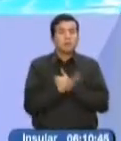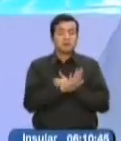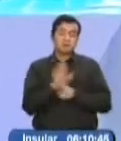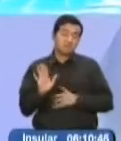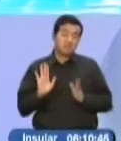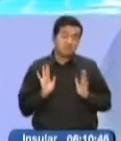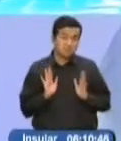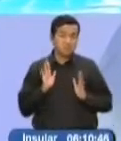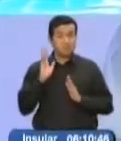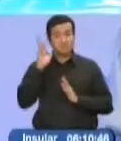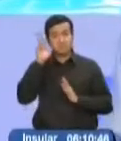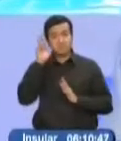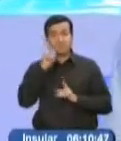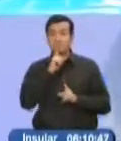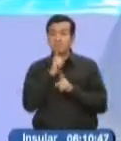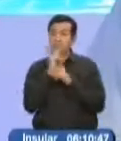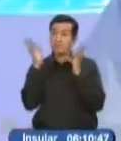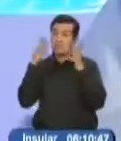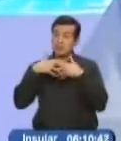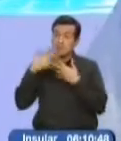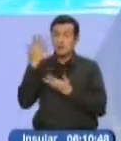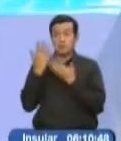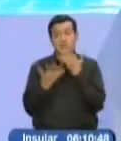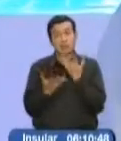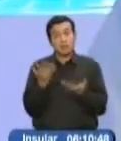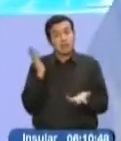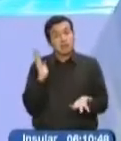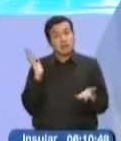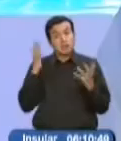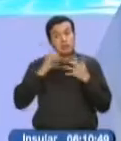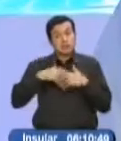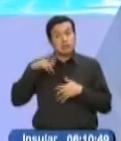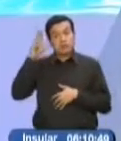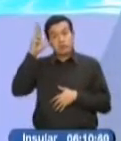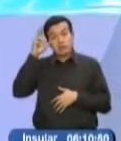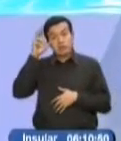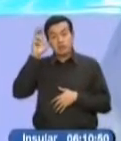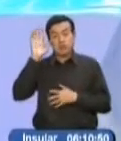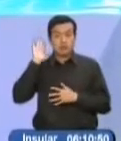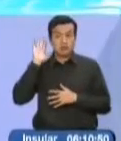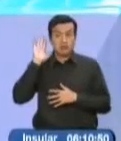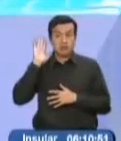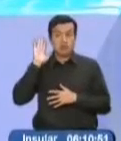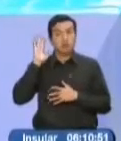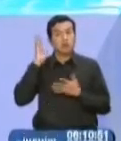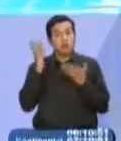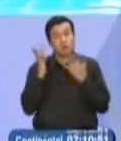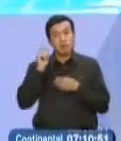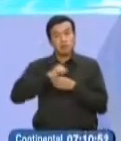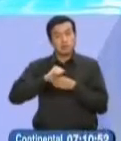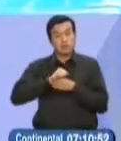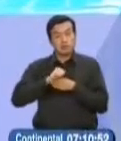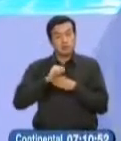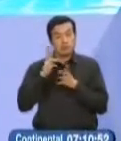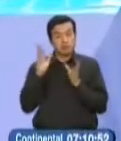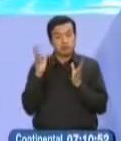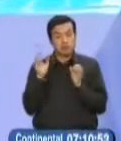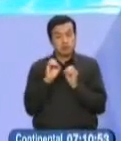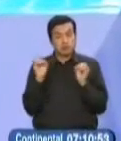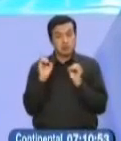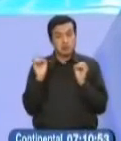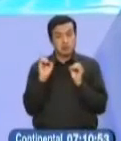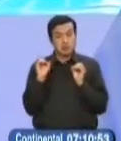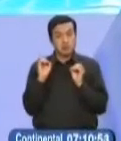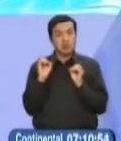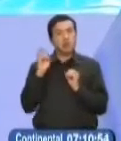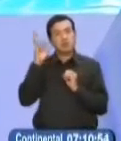territorios. Y creo que en ese sentido esta crisis podría ser y podría ser asumida, si no creo que en la práctica lo resulte ese el